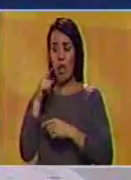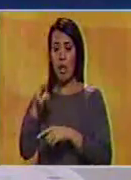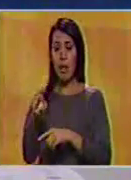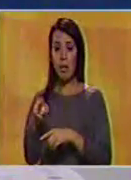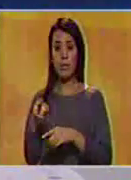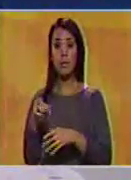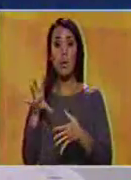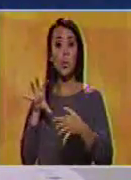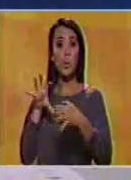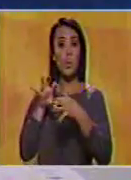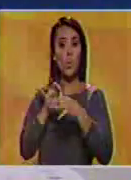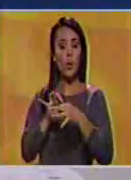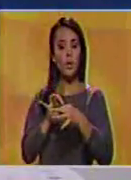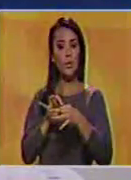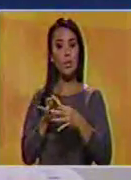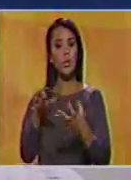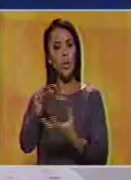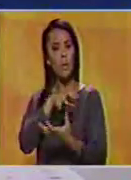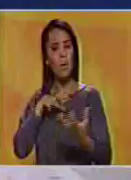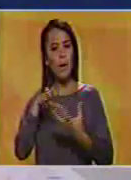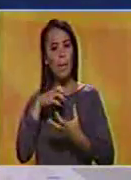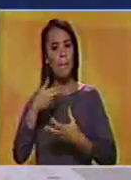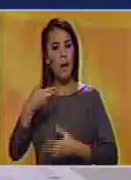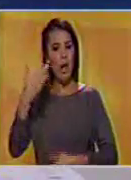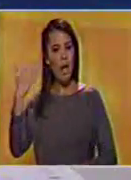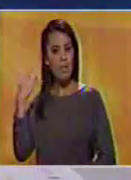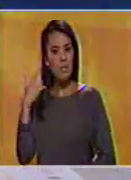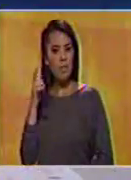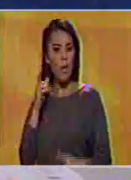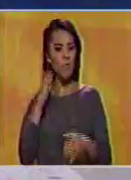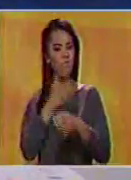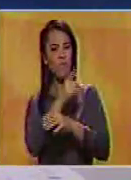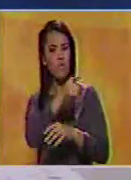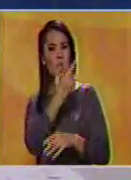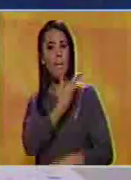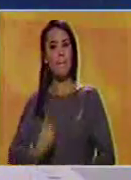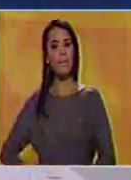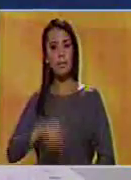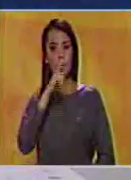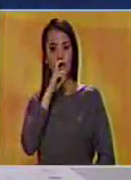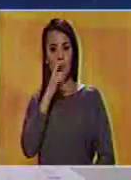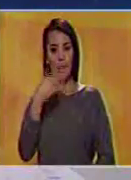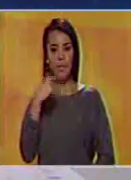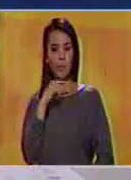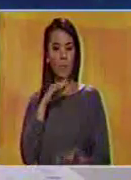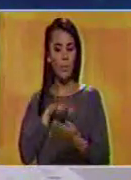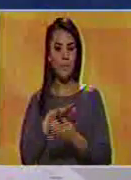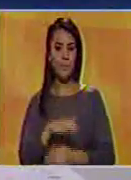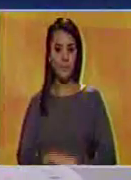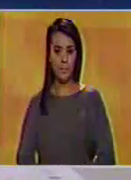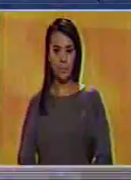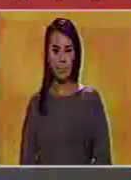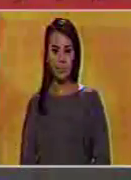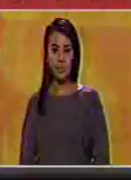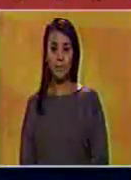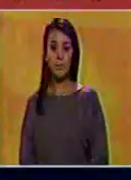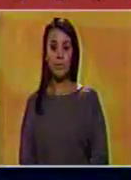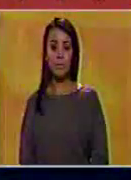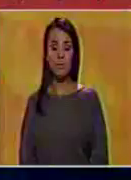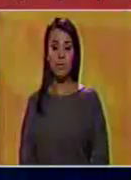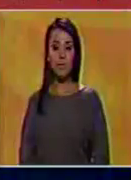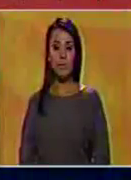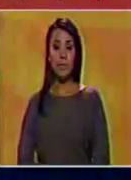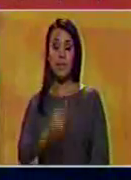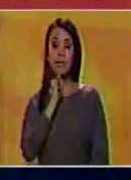tiene vínculo directo con el atentado en grado de frustración contra el presidente de la república nicolás maduro rodríguez además